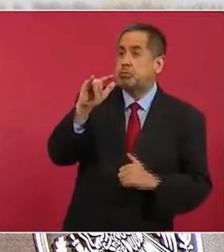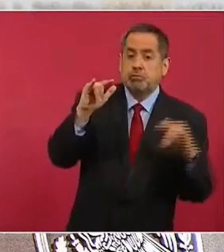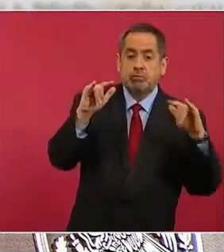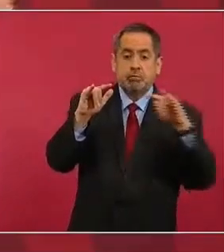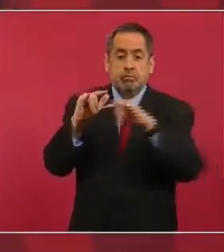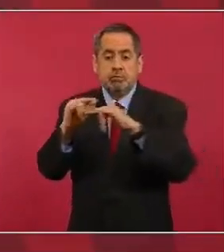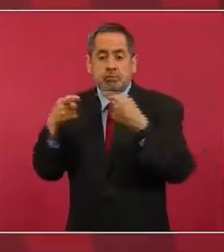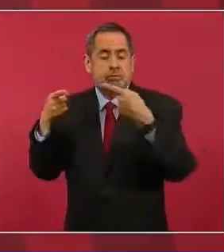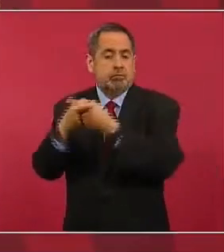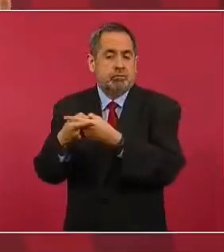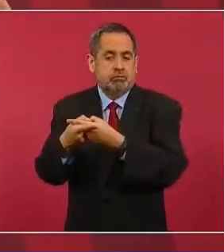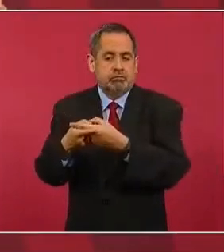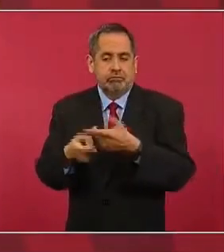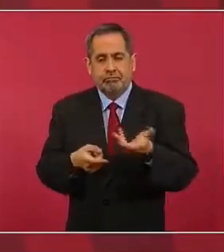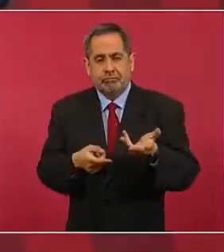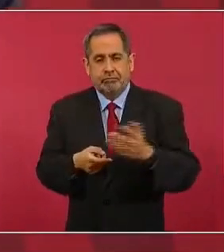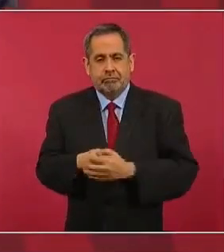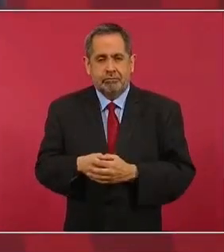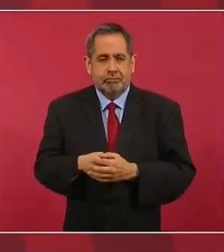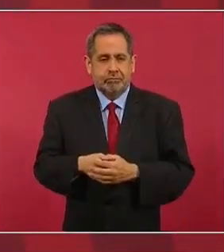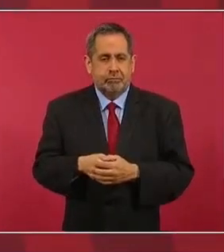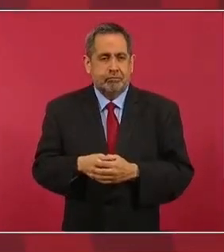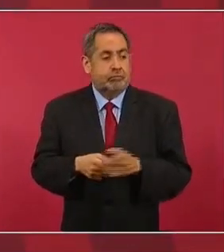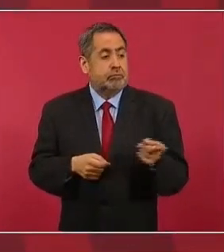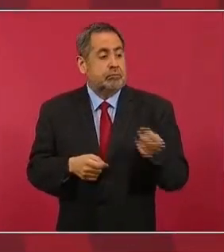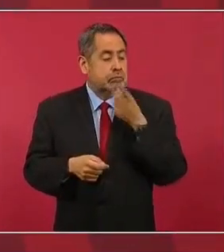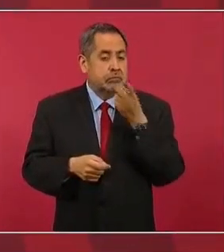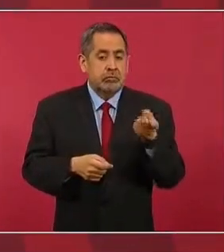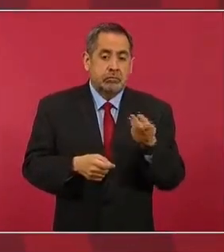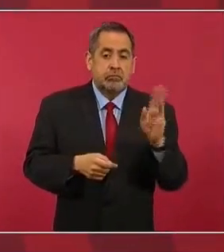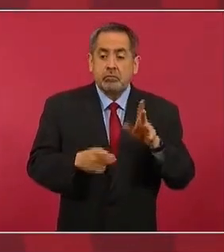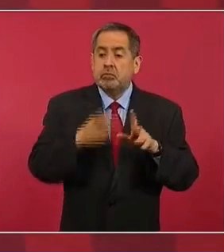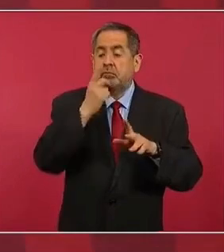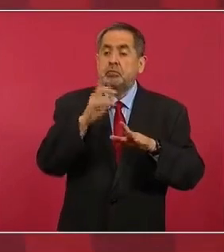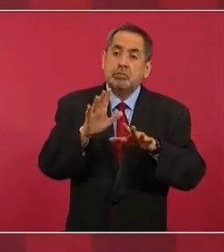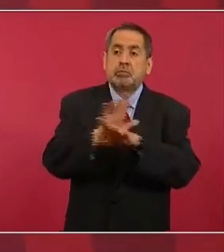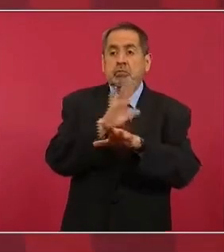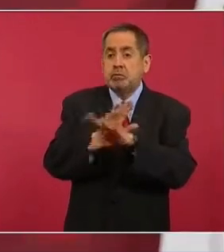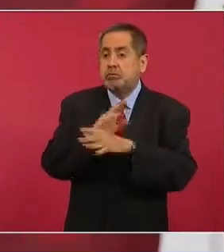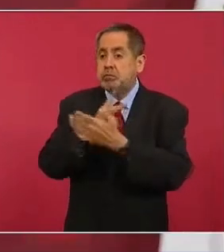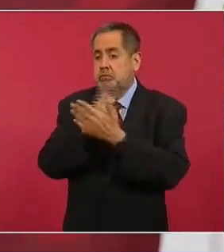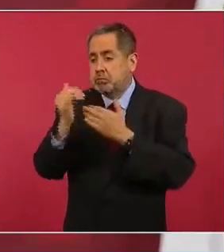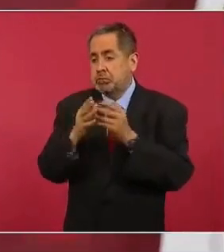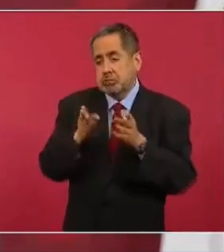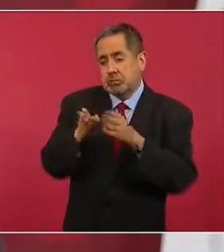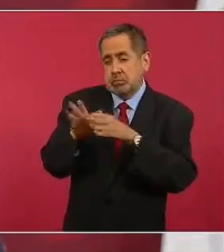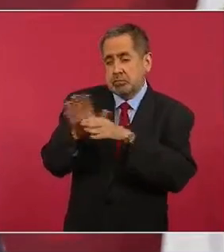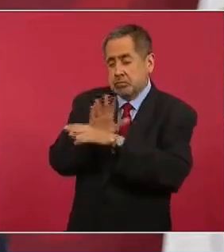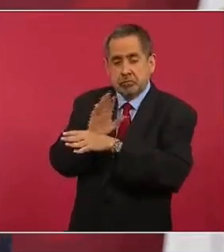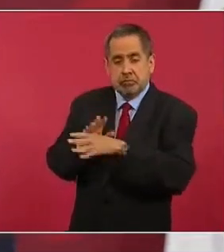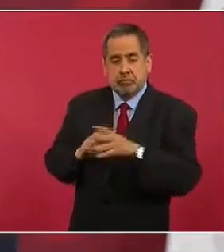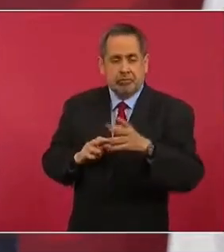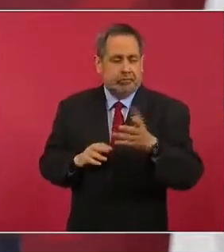Hay quienes sostienen que hasta cambiaron el proyecto porque lo que les